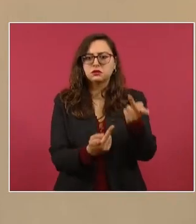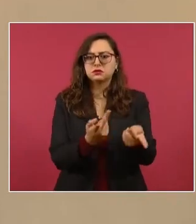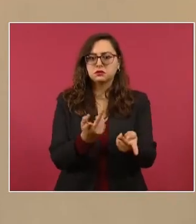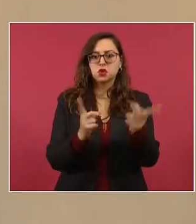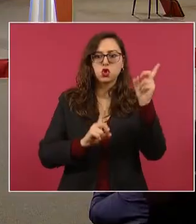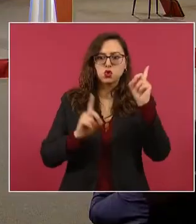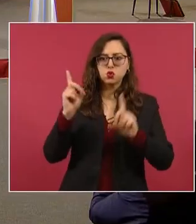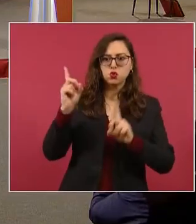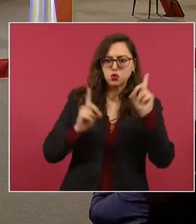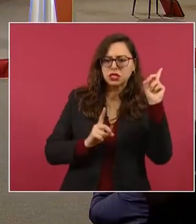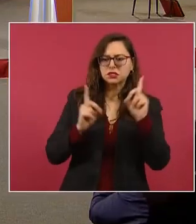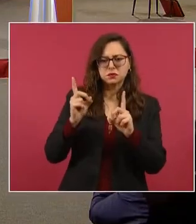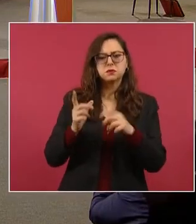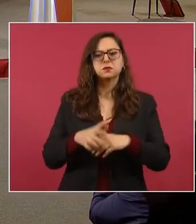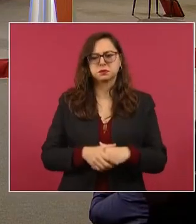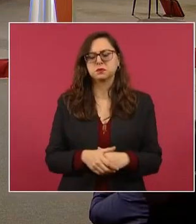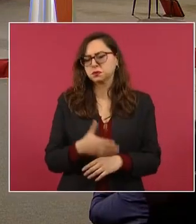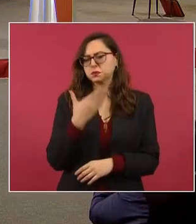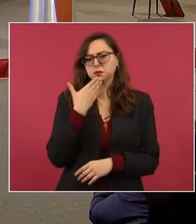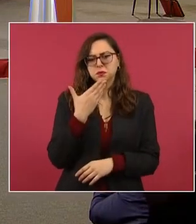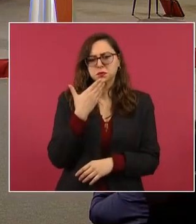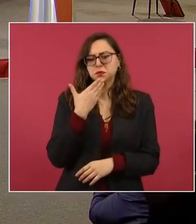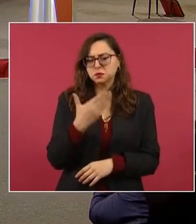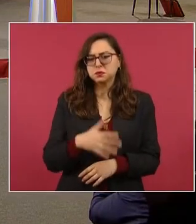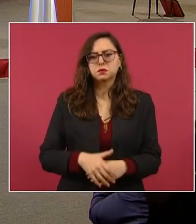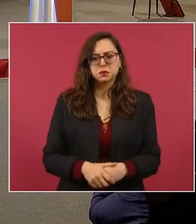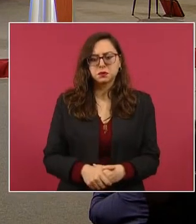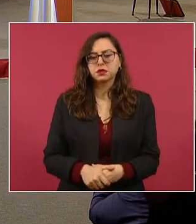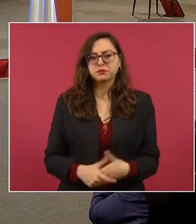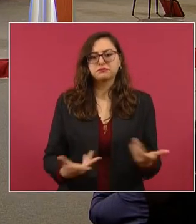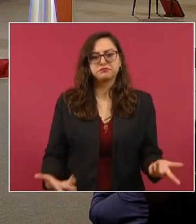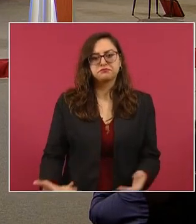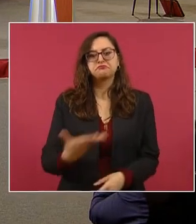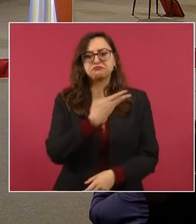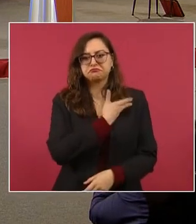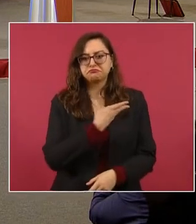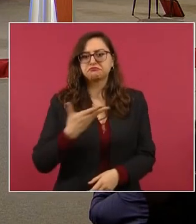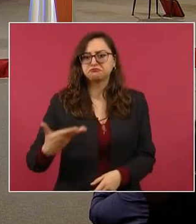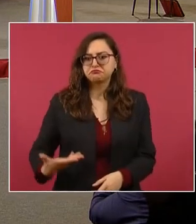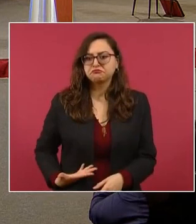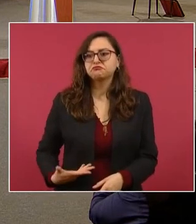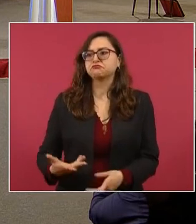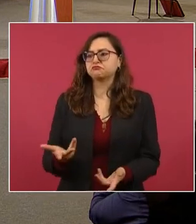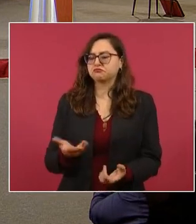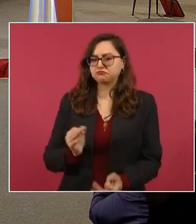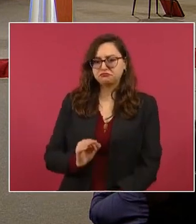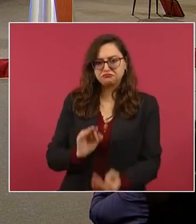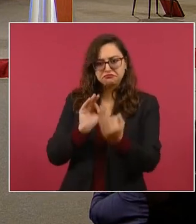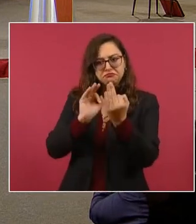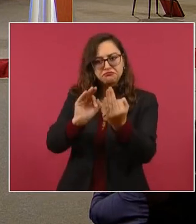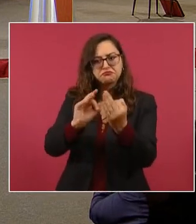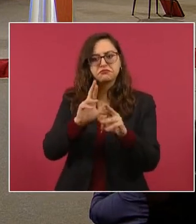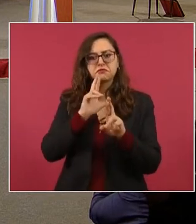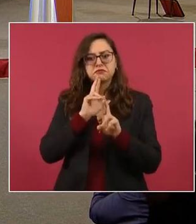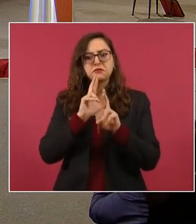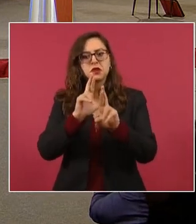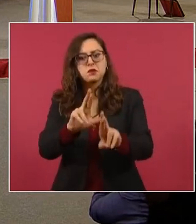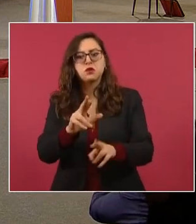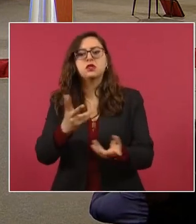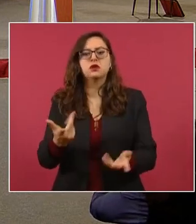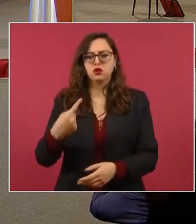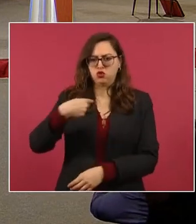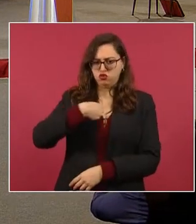muchas dudas, y aquí al señor presidente, y nosotros estamos el día de hoy para aclarar algunos